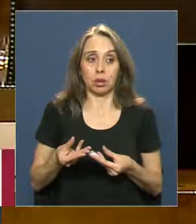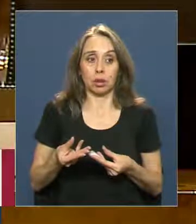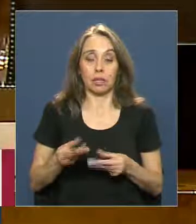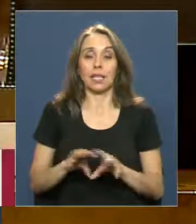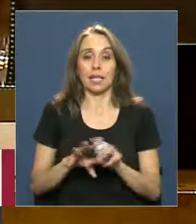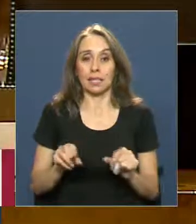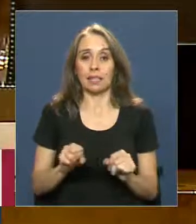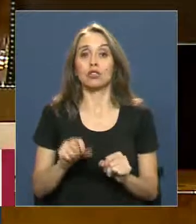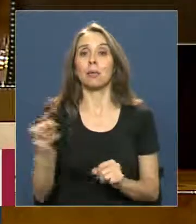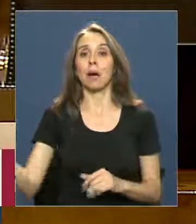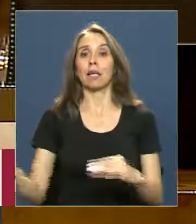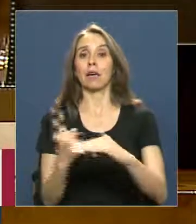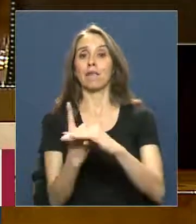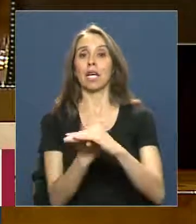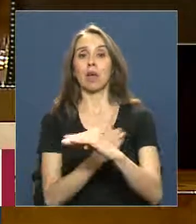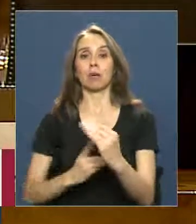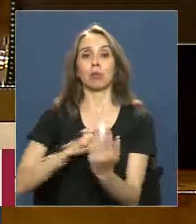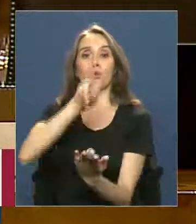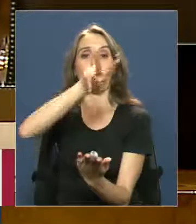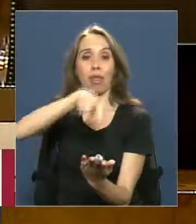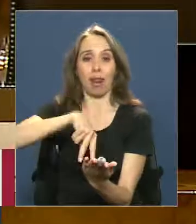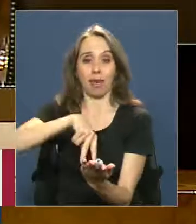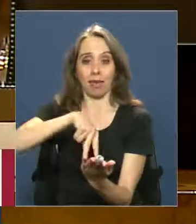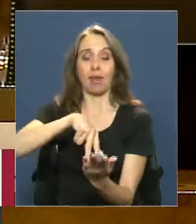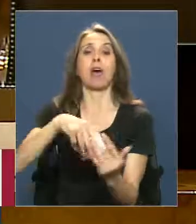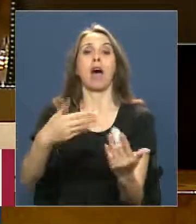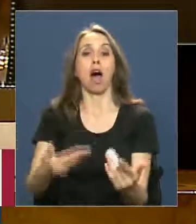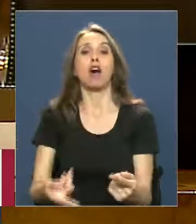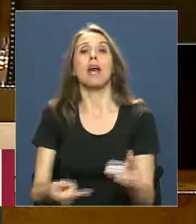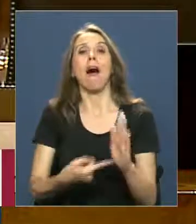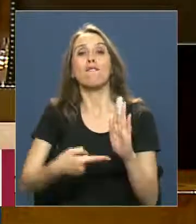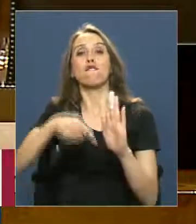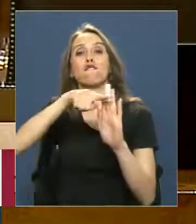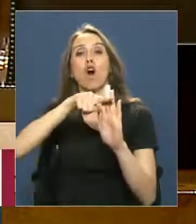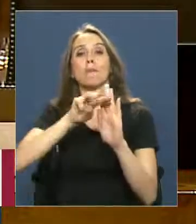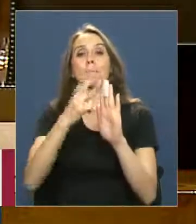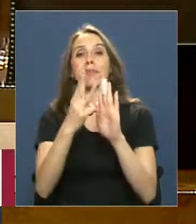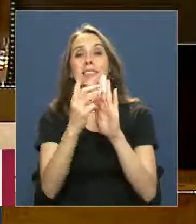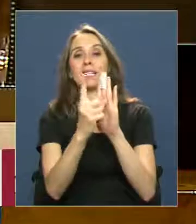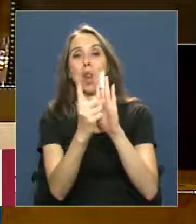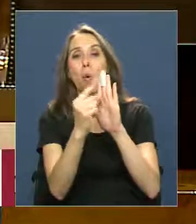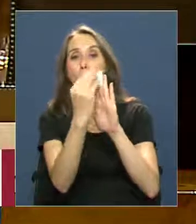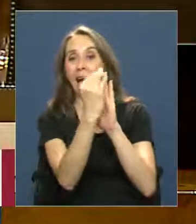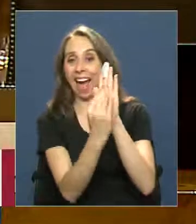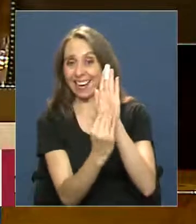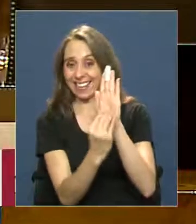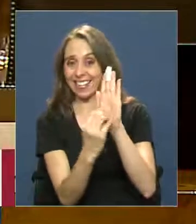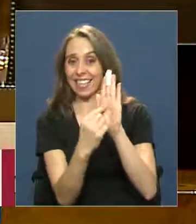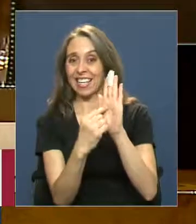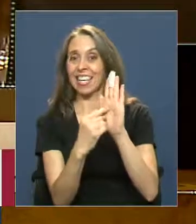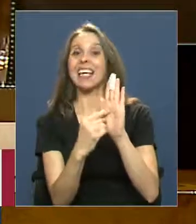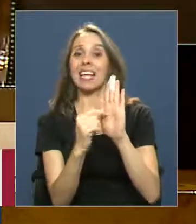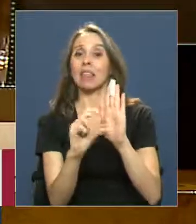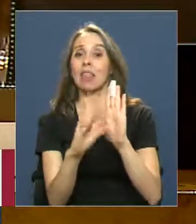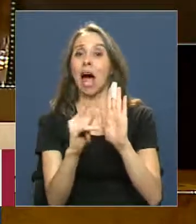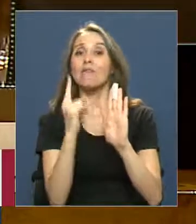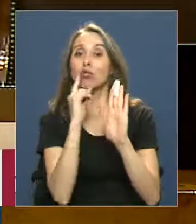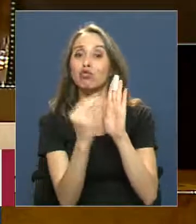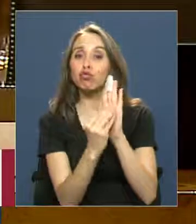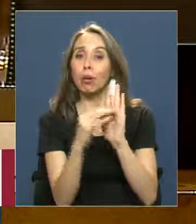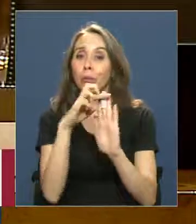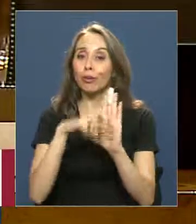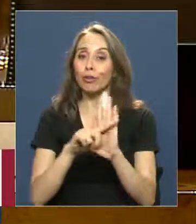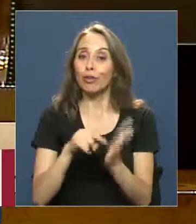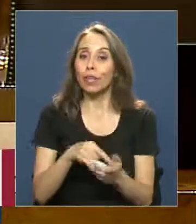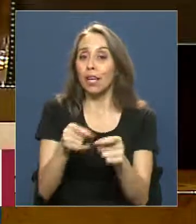listo para su lectura. Por tanto, vamos a volver al tercer lugar de la tabla, donde estaba contenida, ¿cierto?, el proyecto de ley iniciado